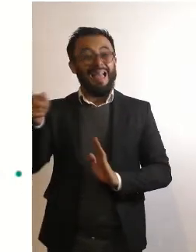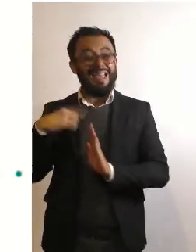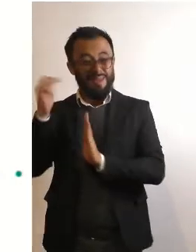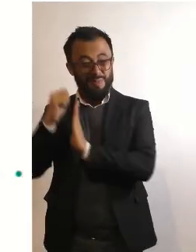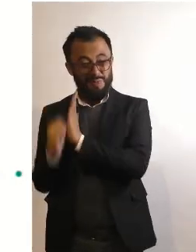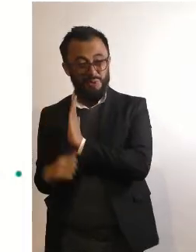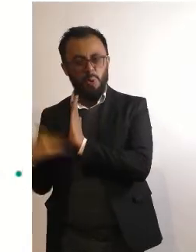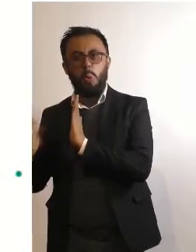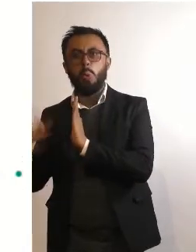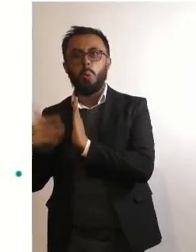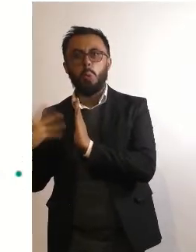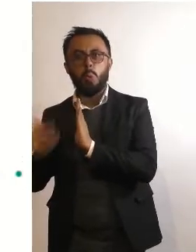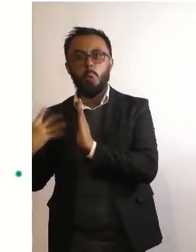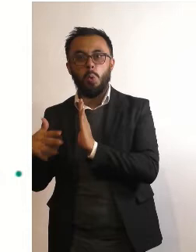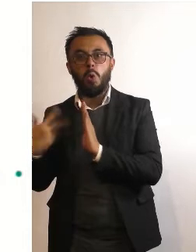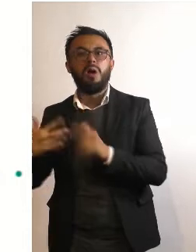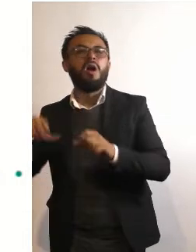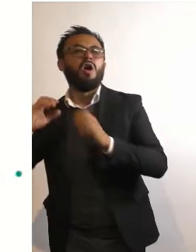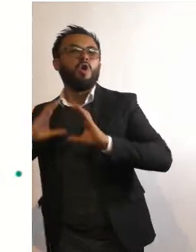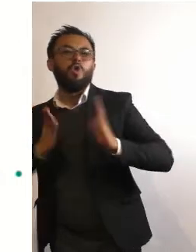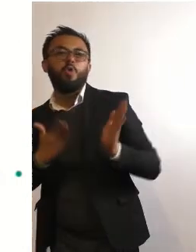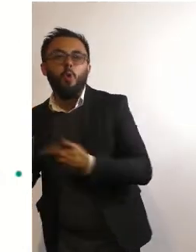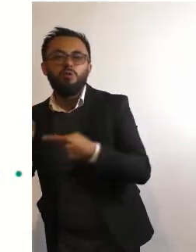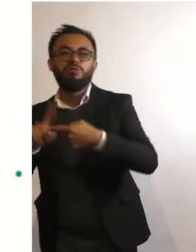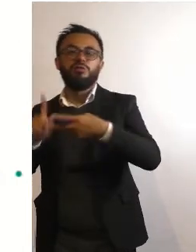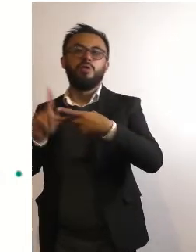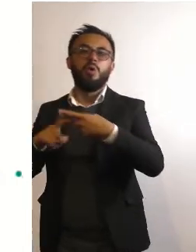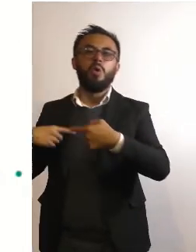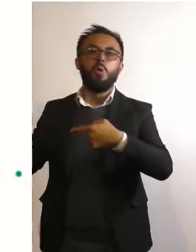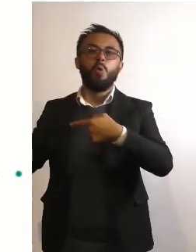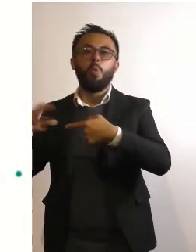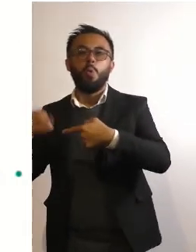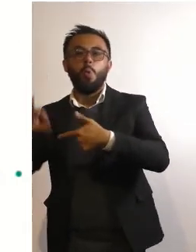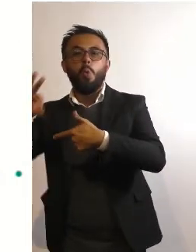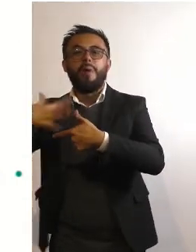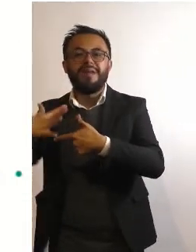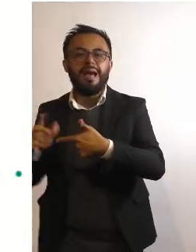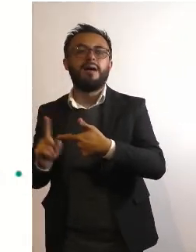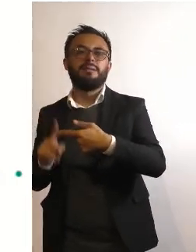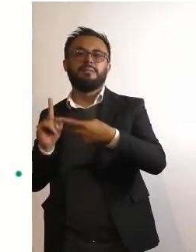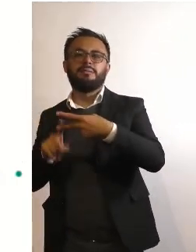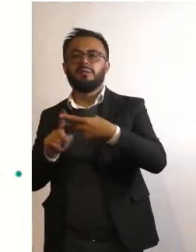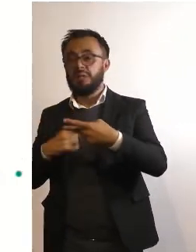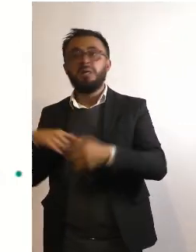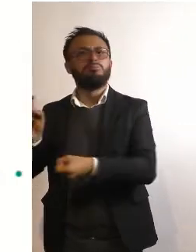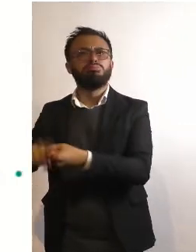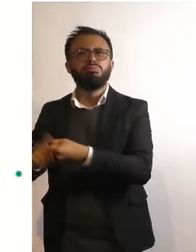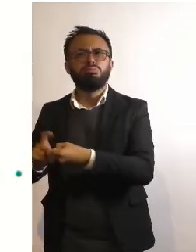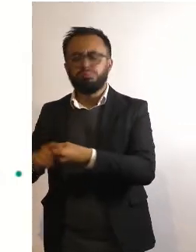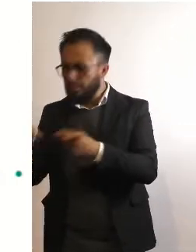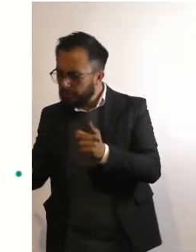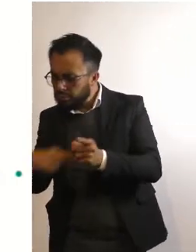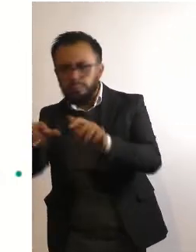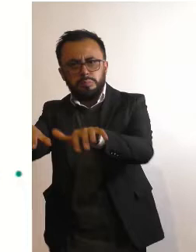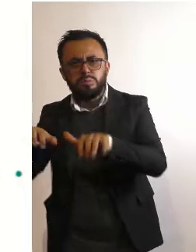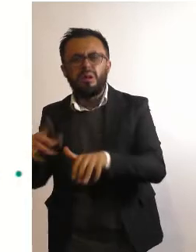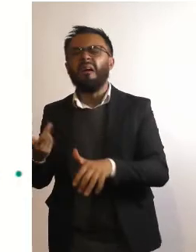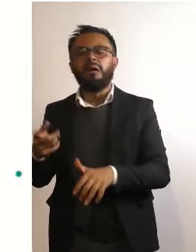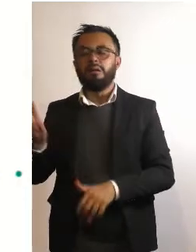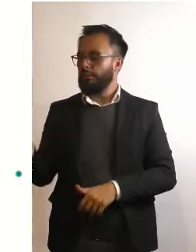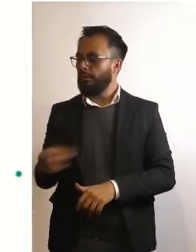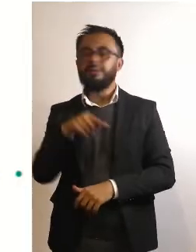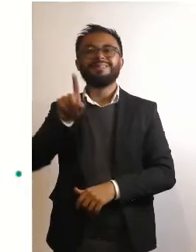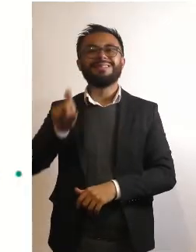actividades entre cursos y webinars con la participación de más o menos 635 personas, y esta pues es una invitación